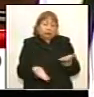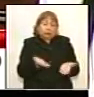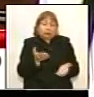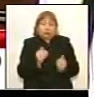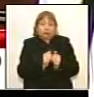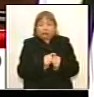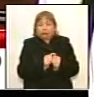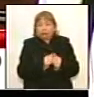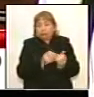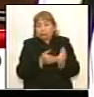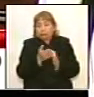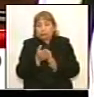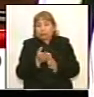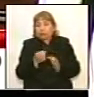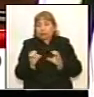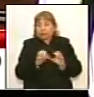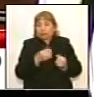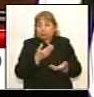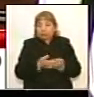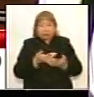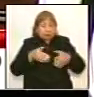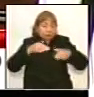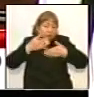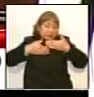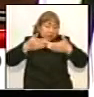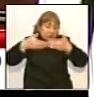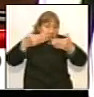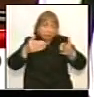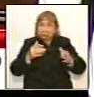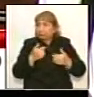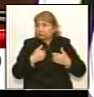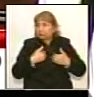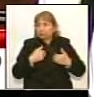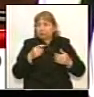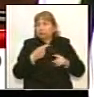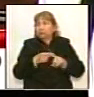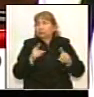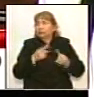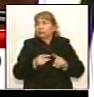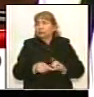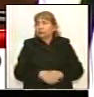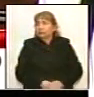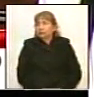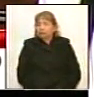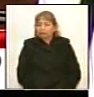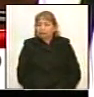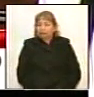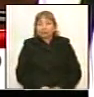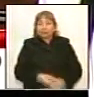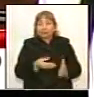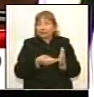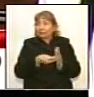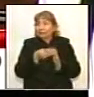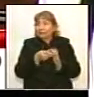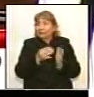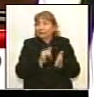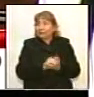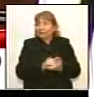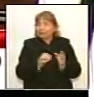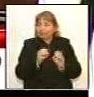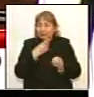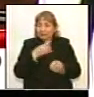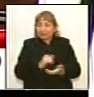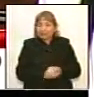en adelante. Los procesos que están en curso seguirán en curso. No tiene por qué haber variaciones al respecto. De manera que en ese sentido,